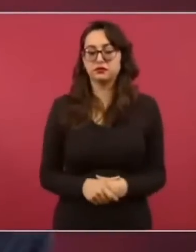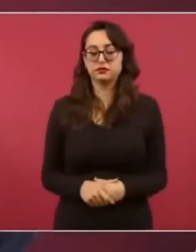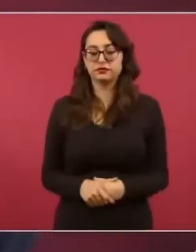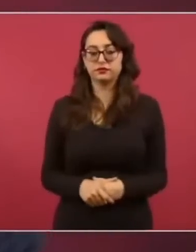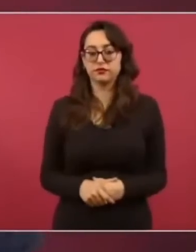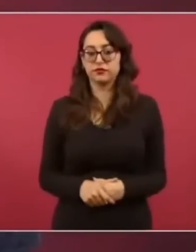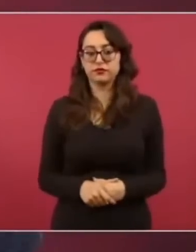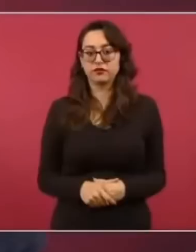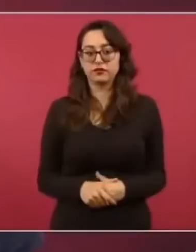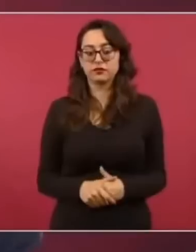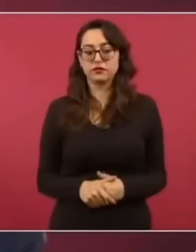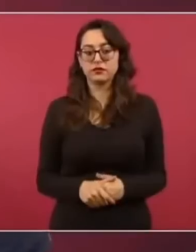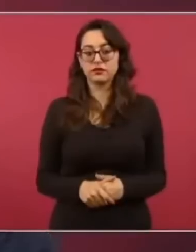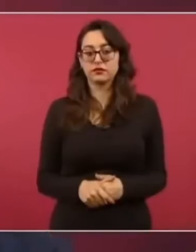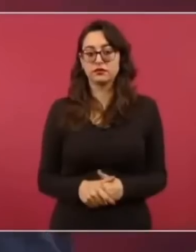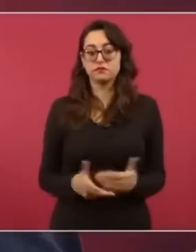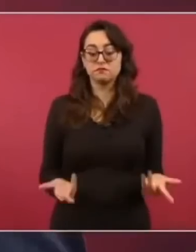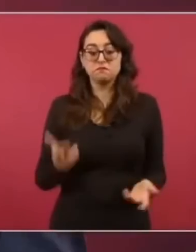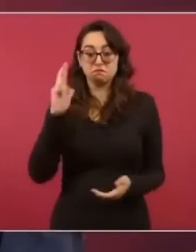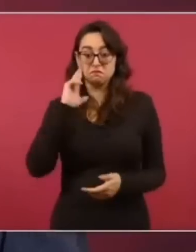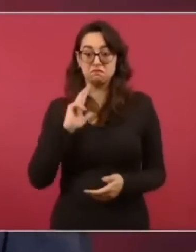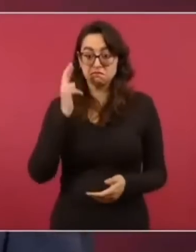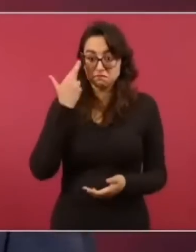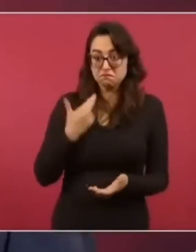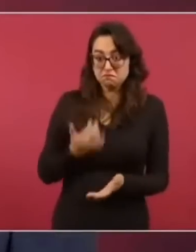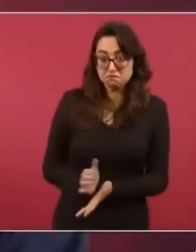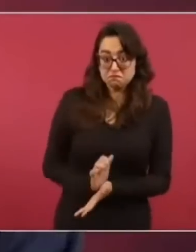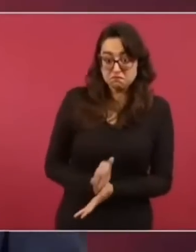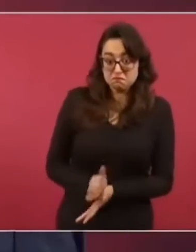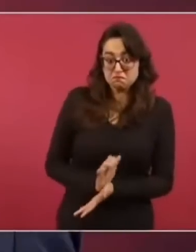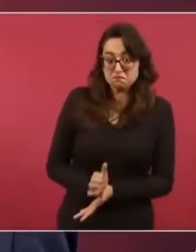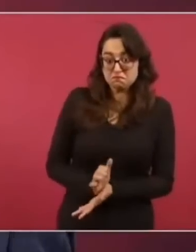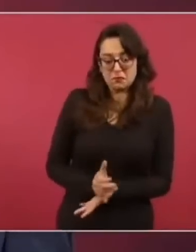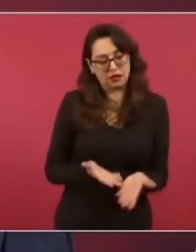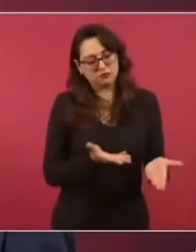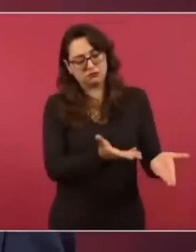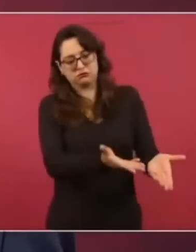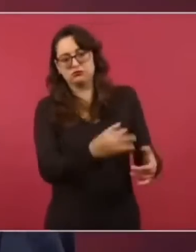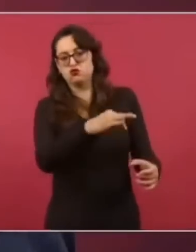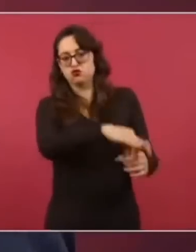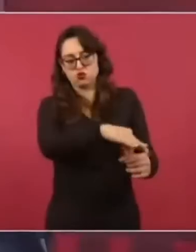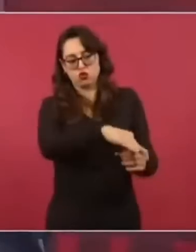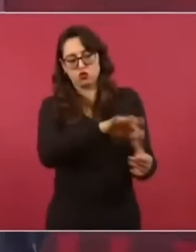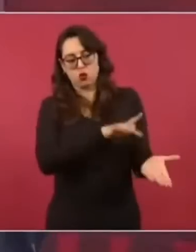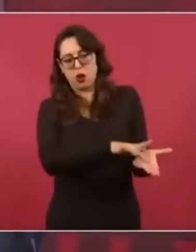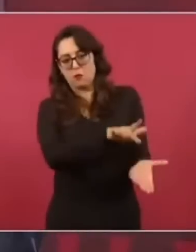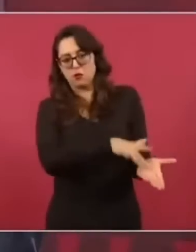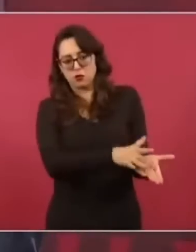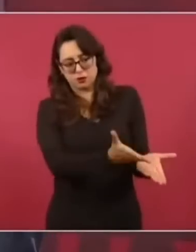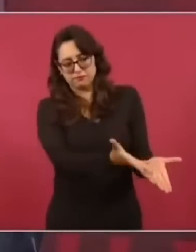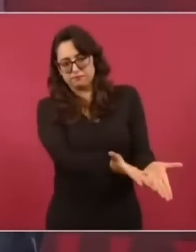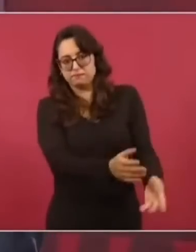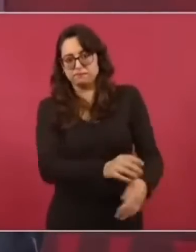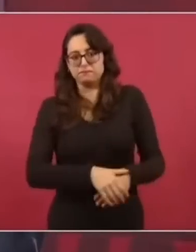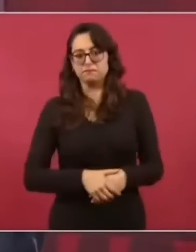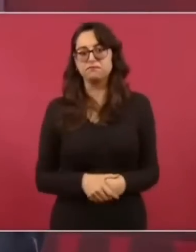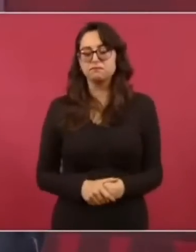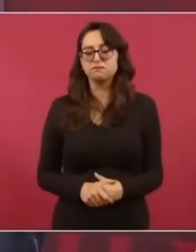¿Quieres que siga el racismo? Ya sabes por quién vas a votar.